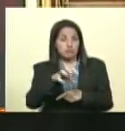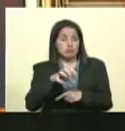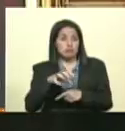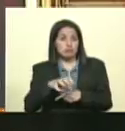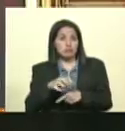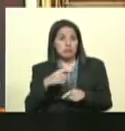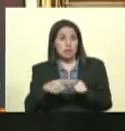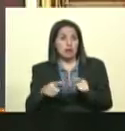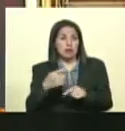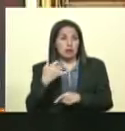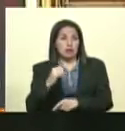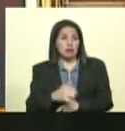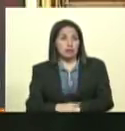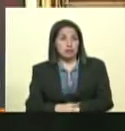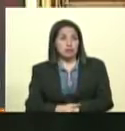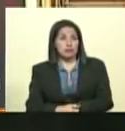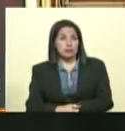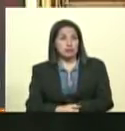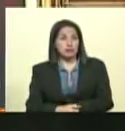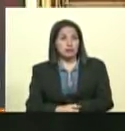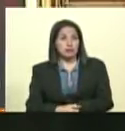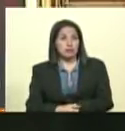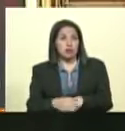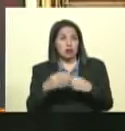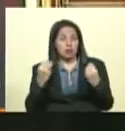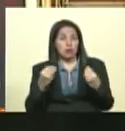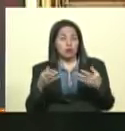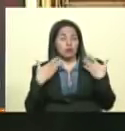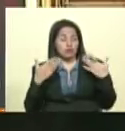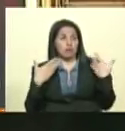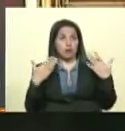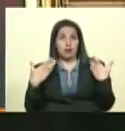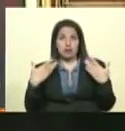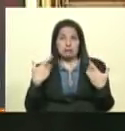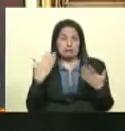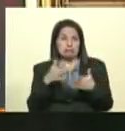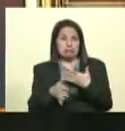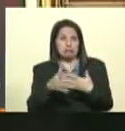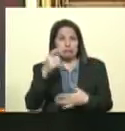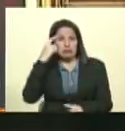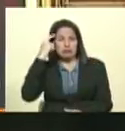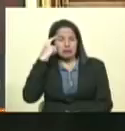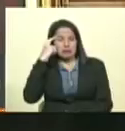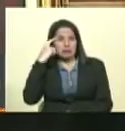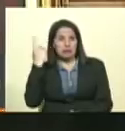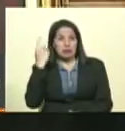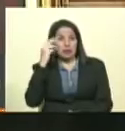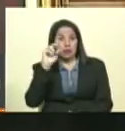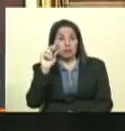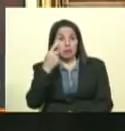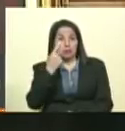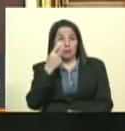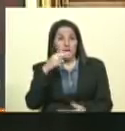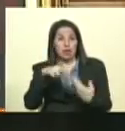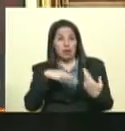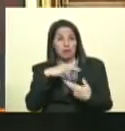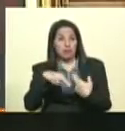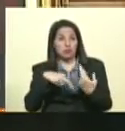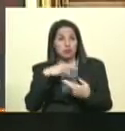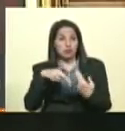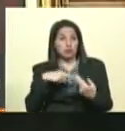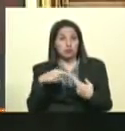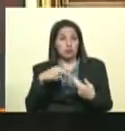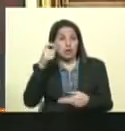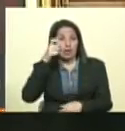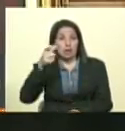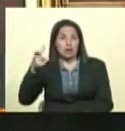dudas tenemos que refrescar la memoria de lo que fue la primera revolución obrera campesina